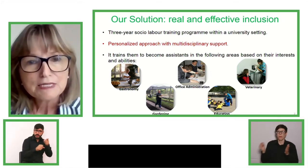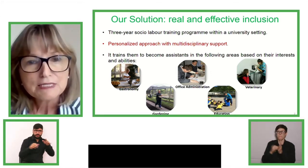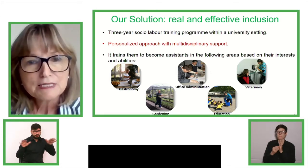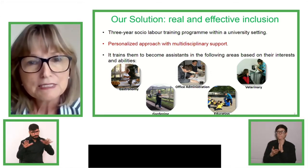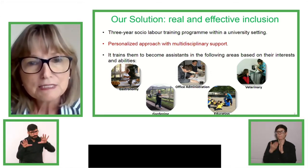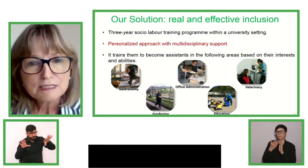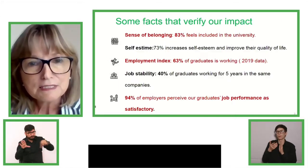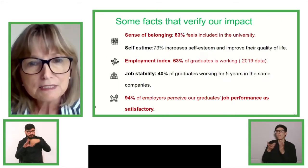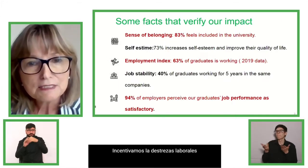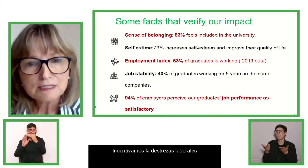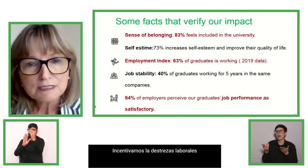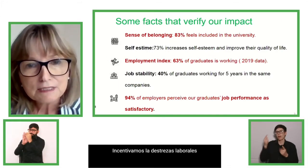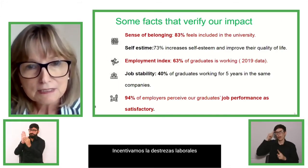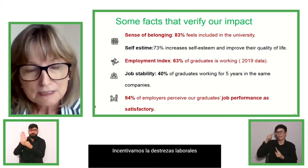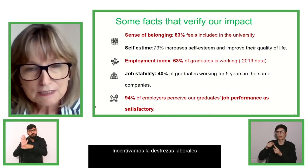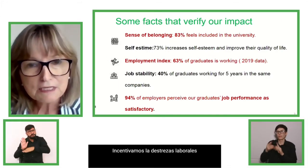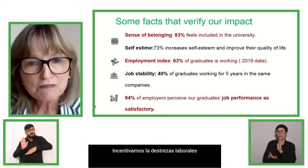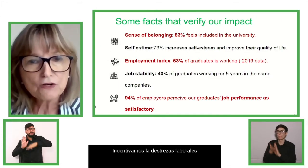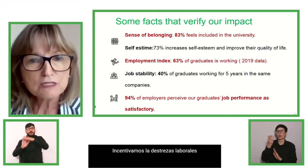Próxima.